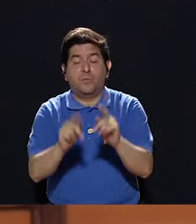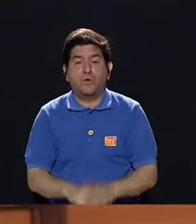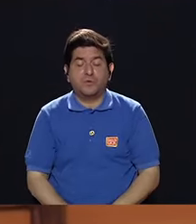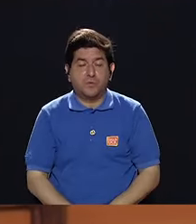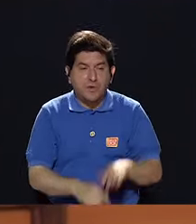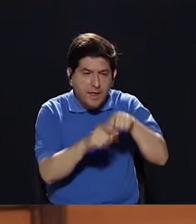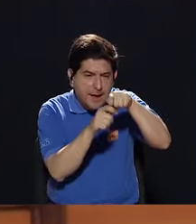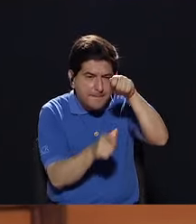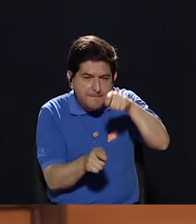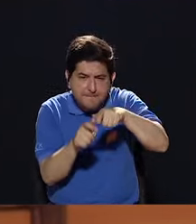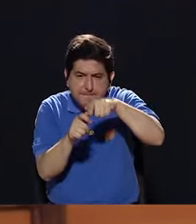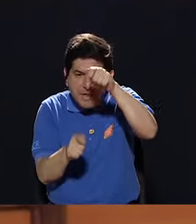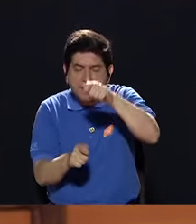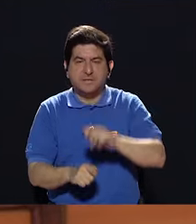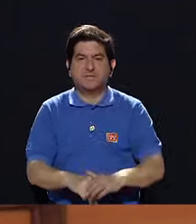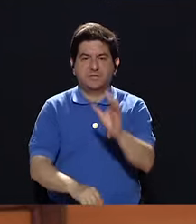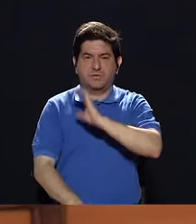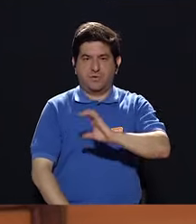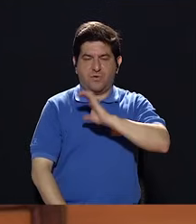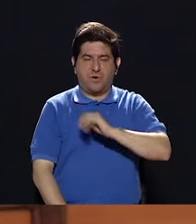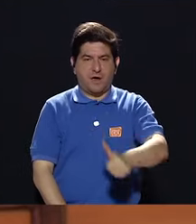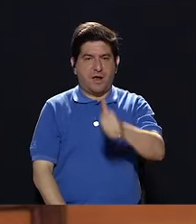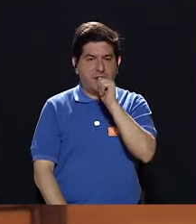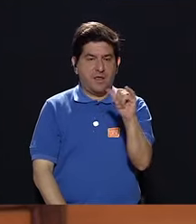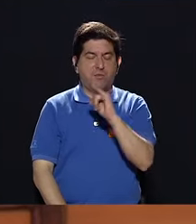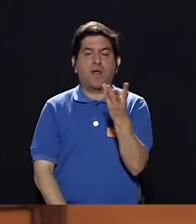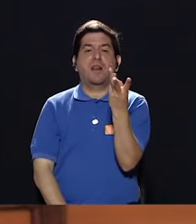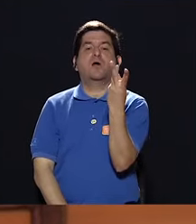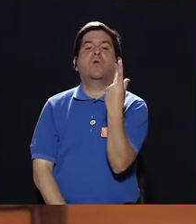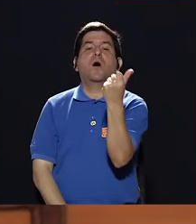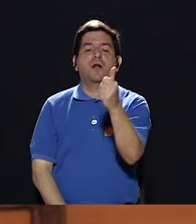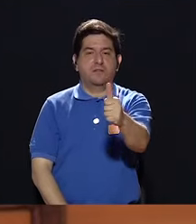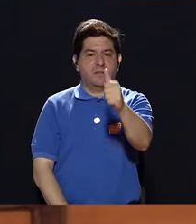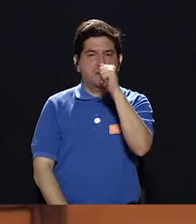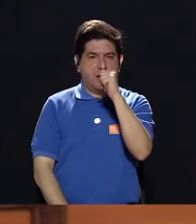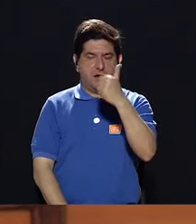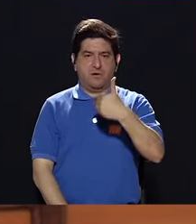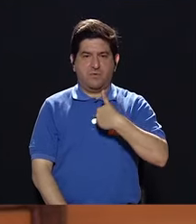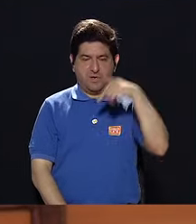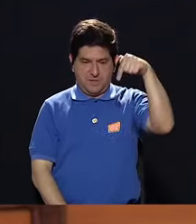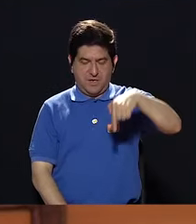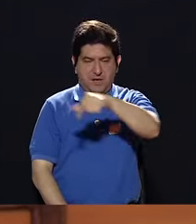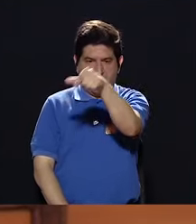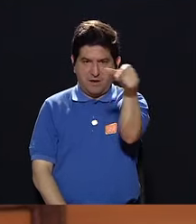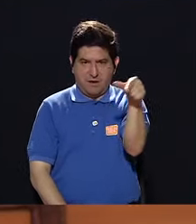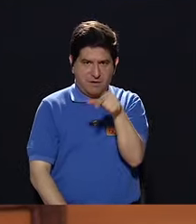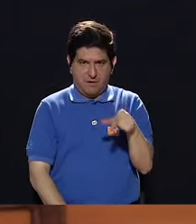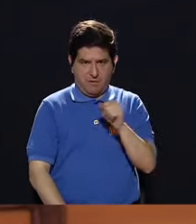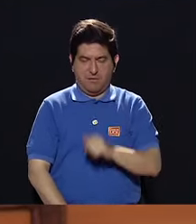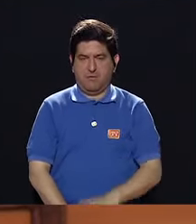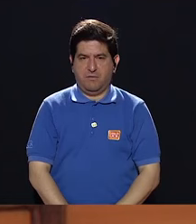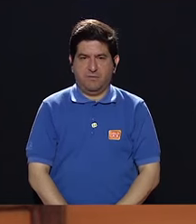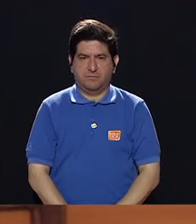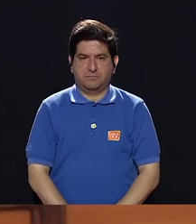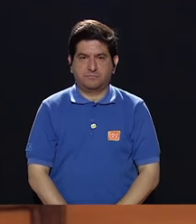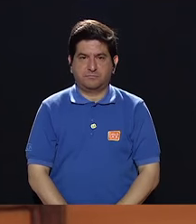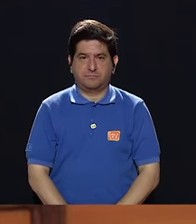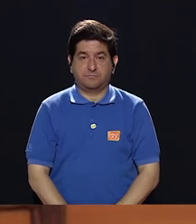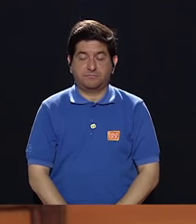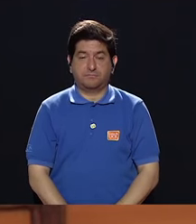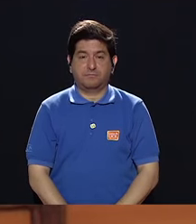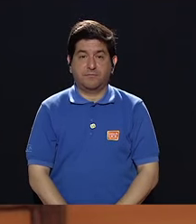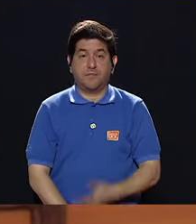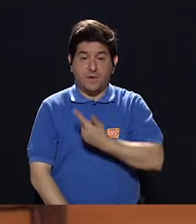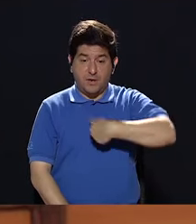permitido medir no solo la calidad del agua, sino la cantidad del agua que tenemos en la cuenca para